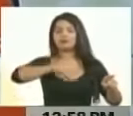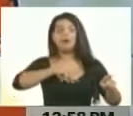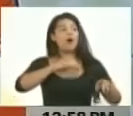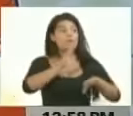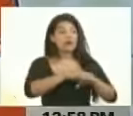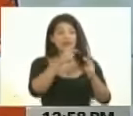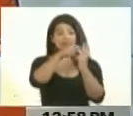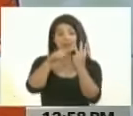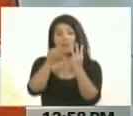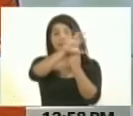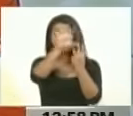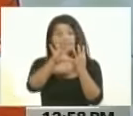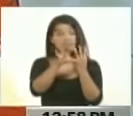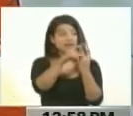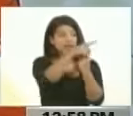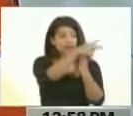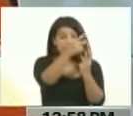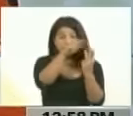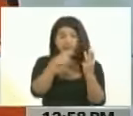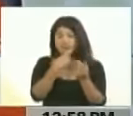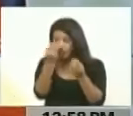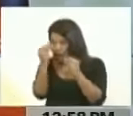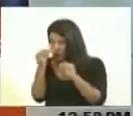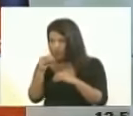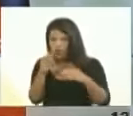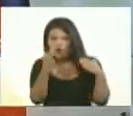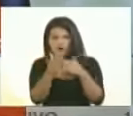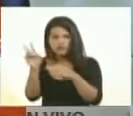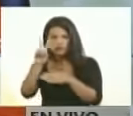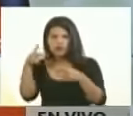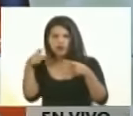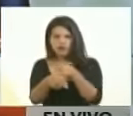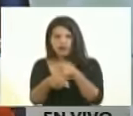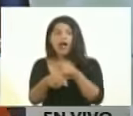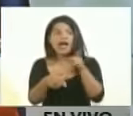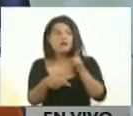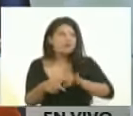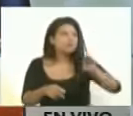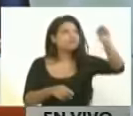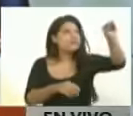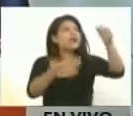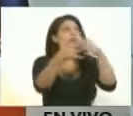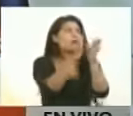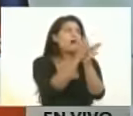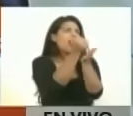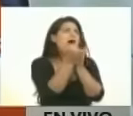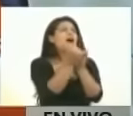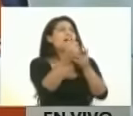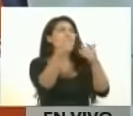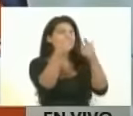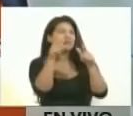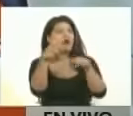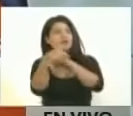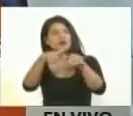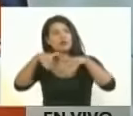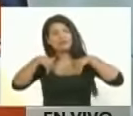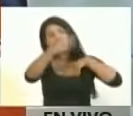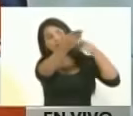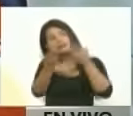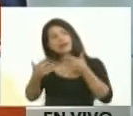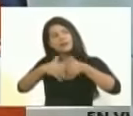a decir que querían un tratado de libre comercio de Estados Unidos-Mercosur. Es la reproducción del ALCA con los centros